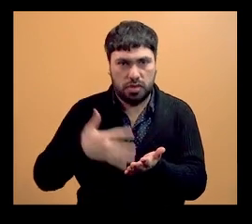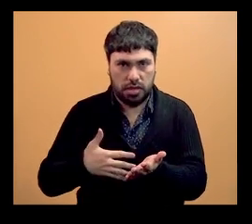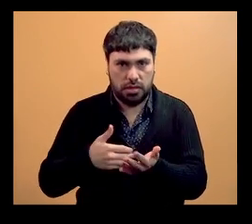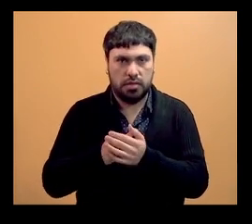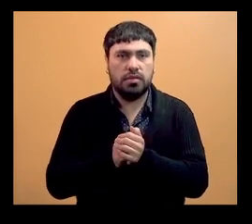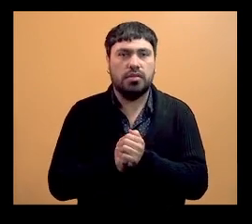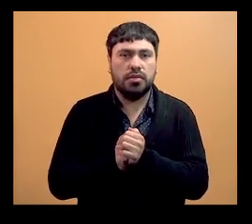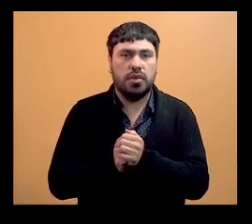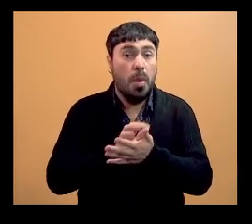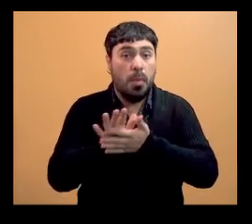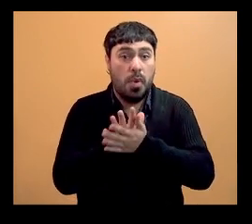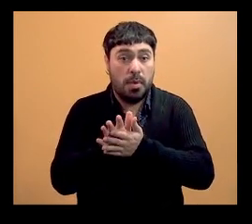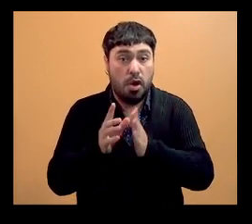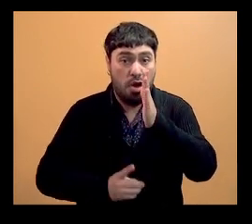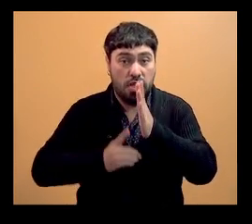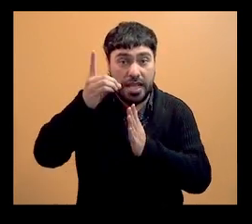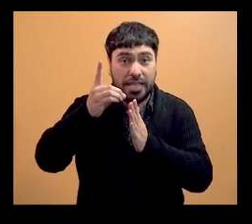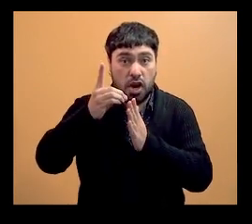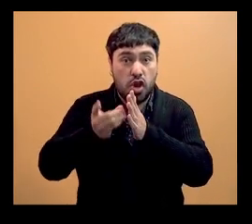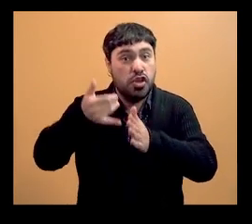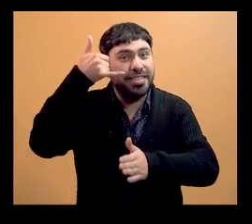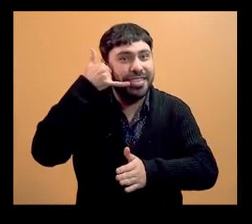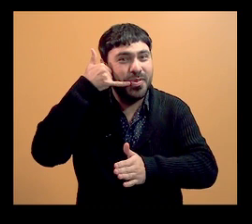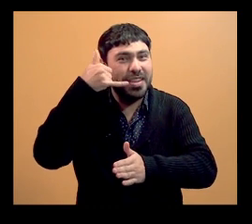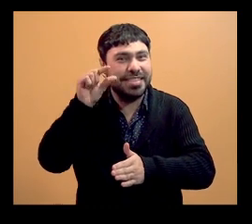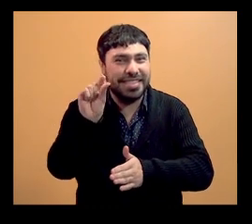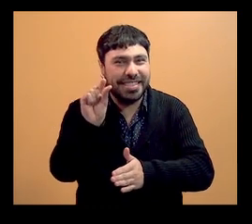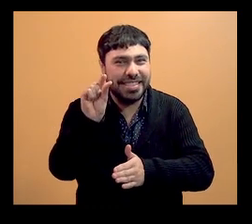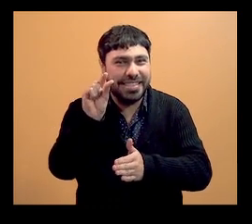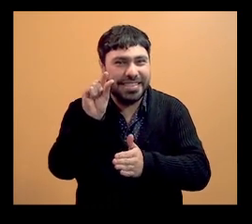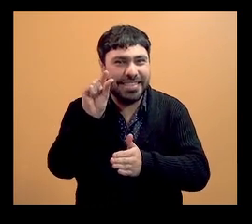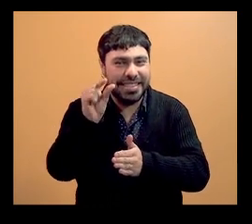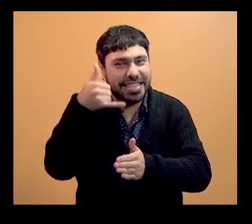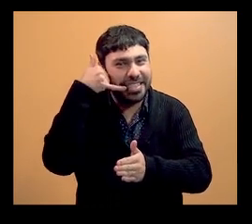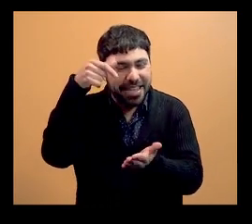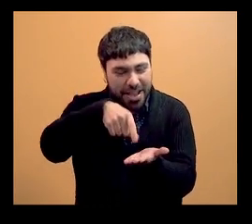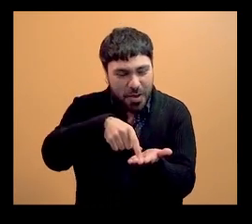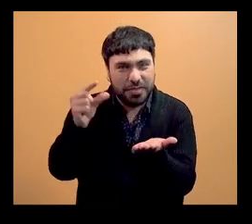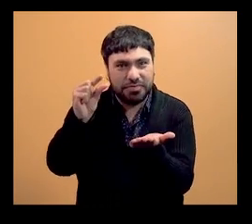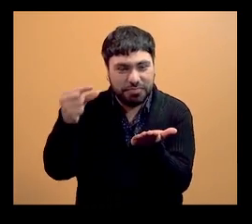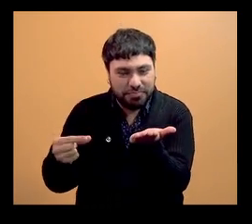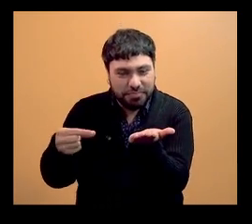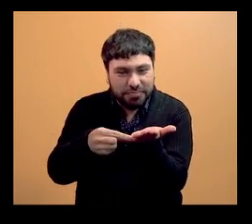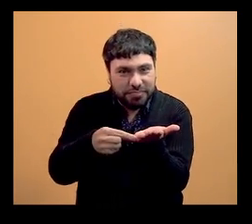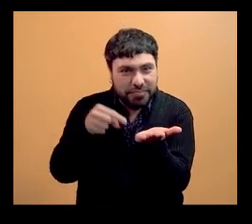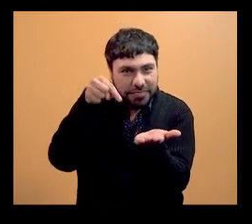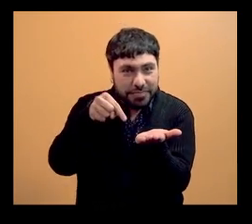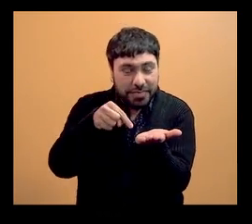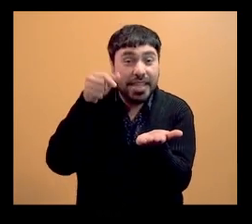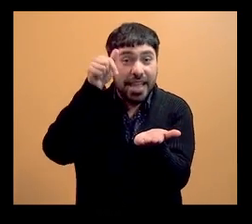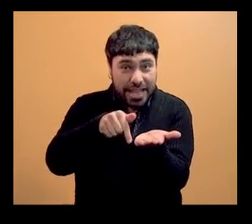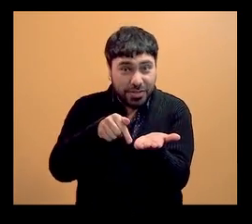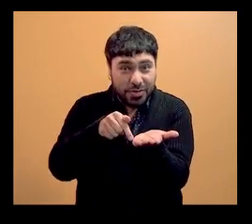desarrollo de los microchips. Durante el programa Apolo, el 70% de los microchips que se producían en Estados Unidos eran consumidos por el programa Apolo, así que todo el desarrollo de